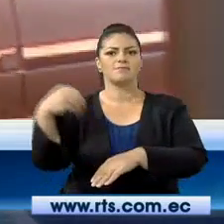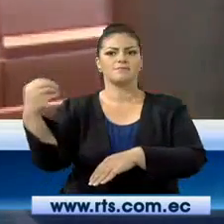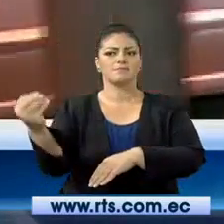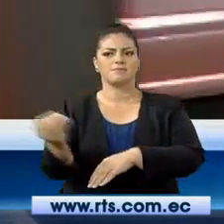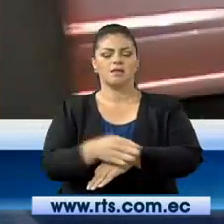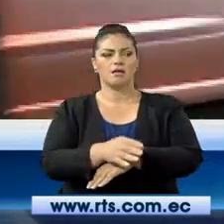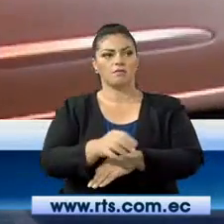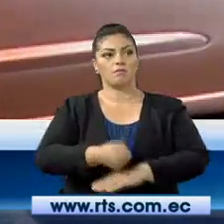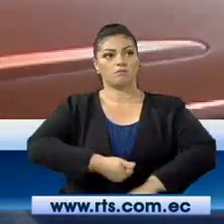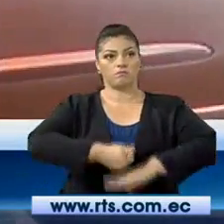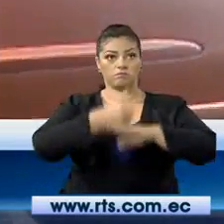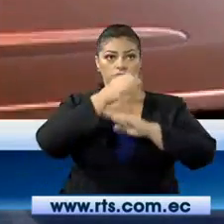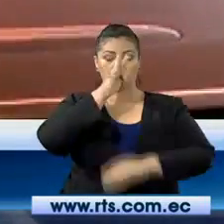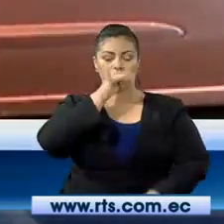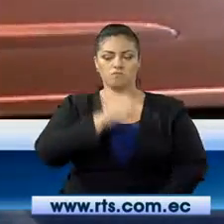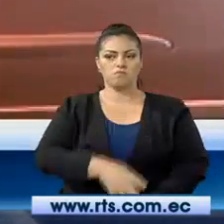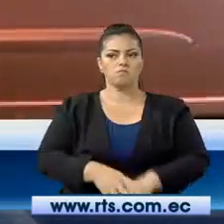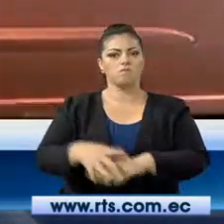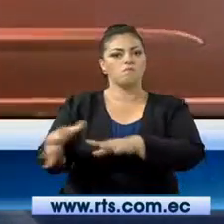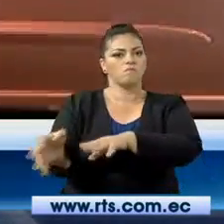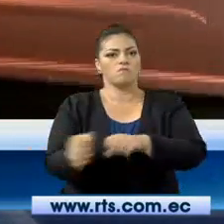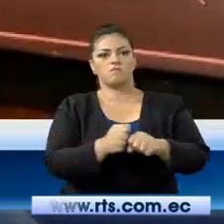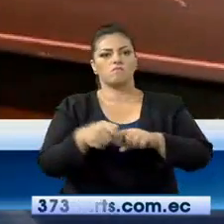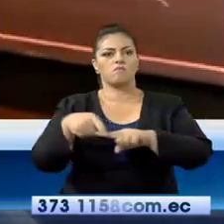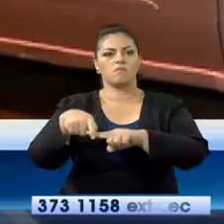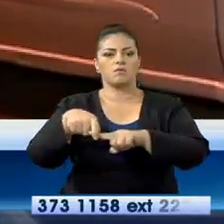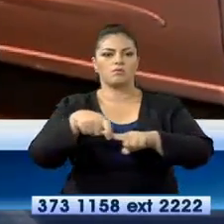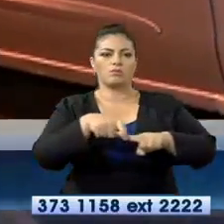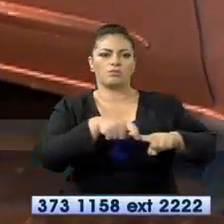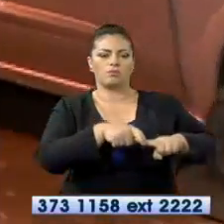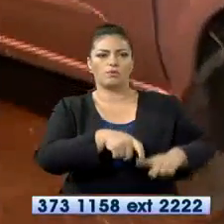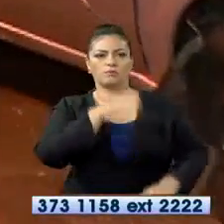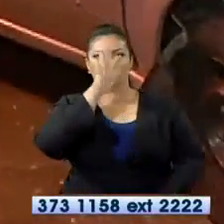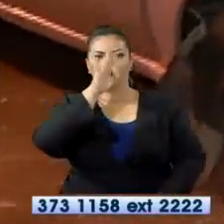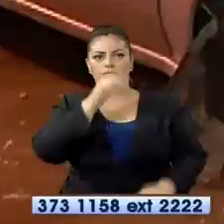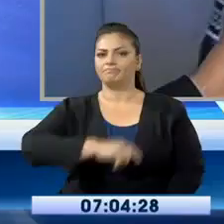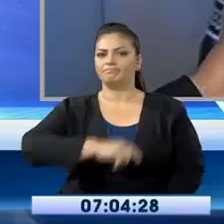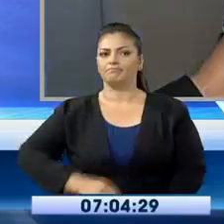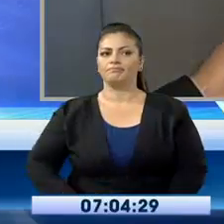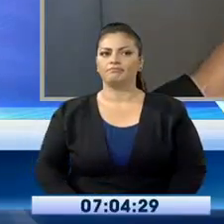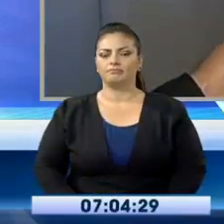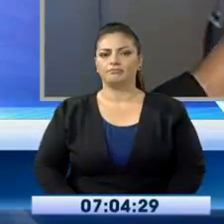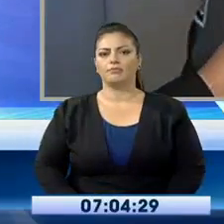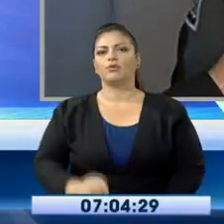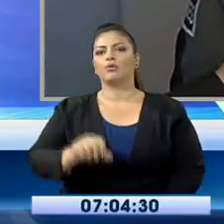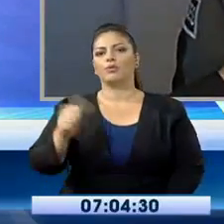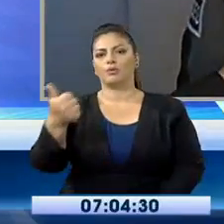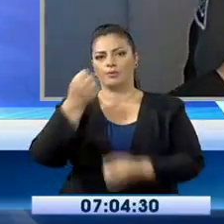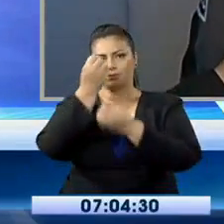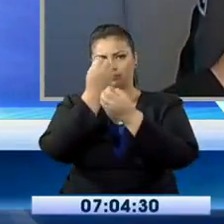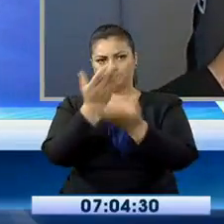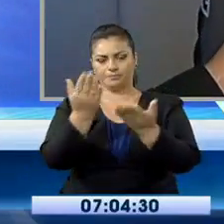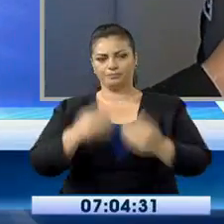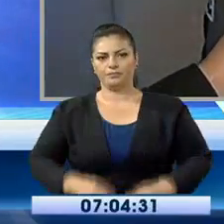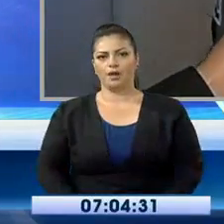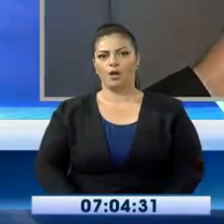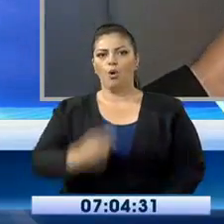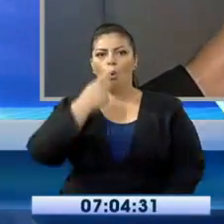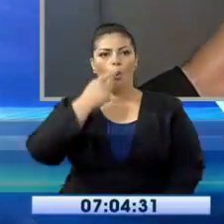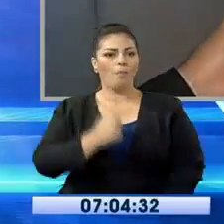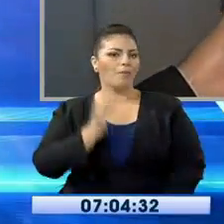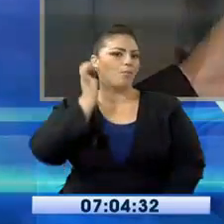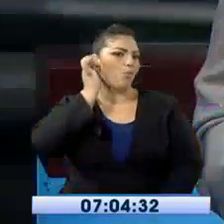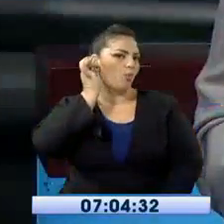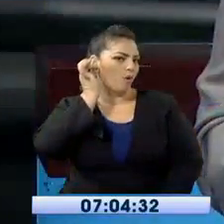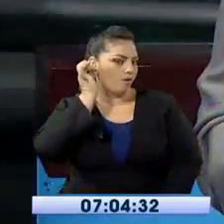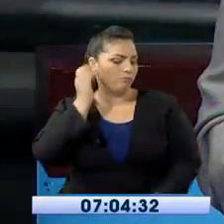patios de retención vehicular. Informó Jorge Salazar. Con otra información, pareja de novios que se movilizaban